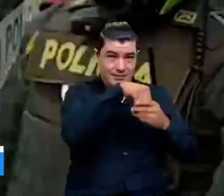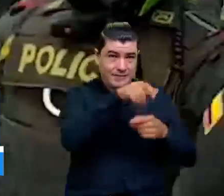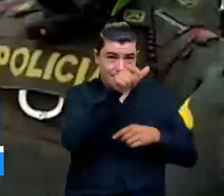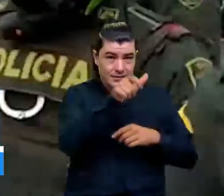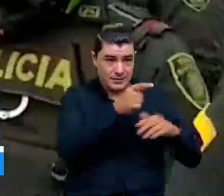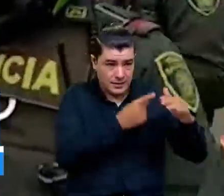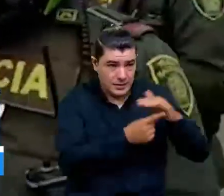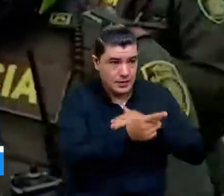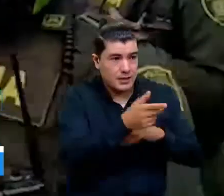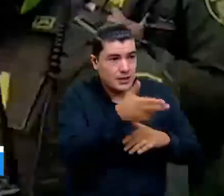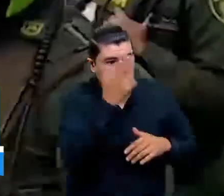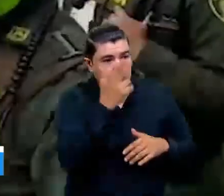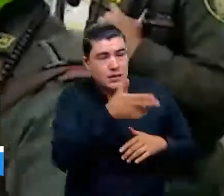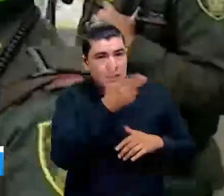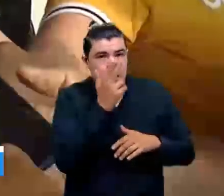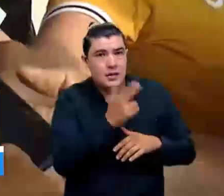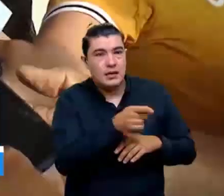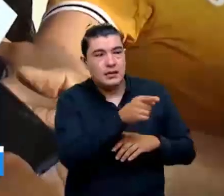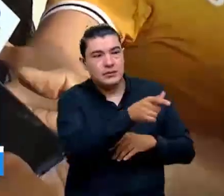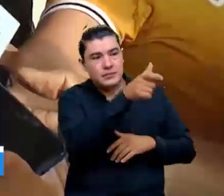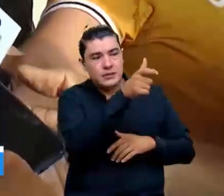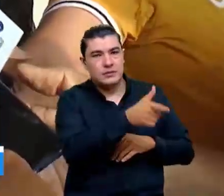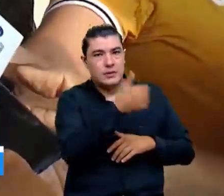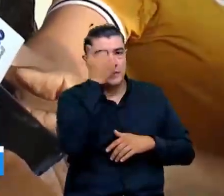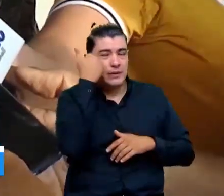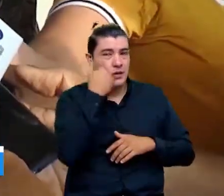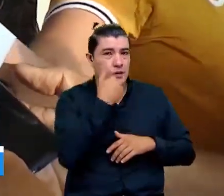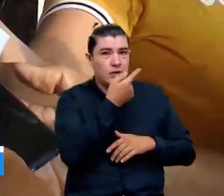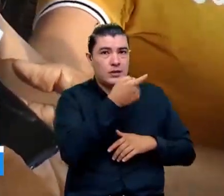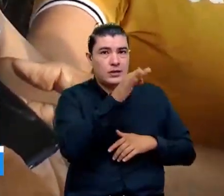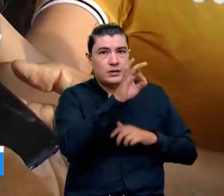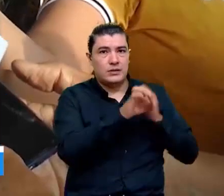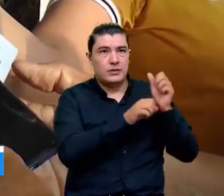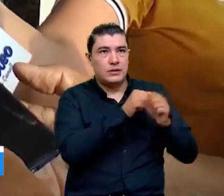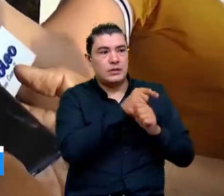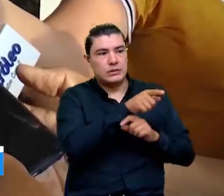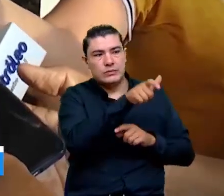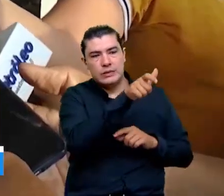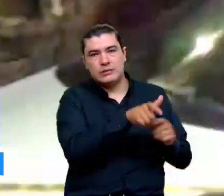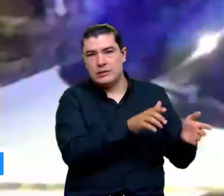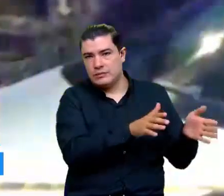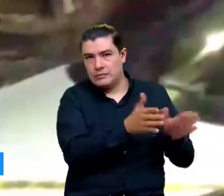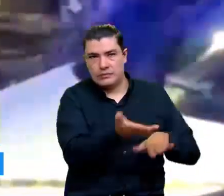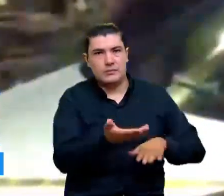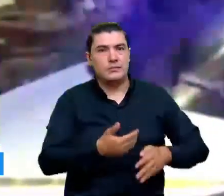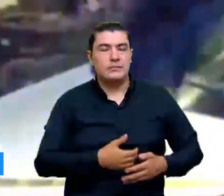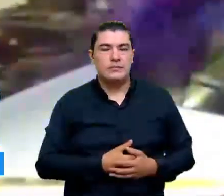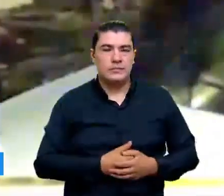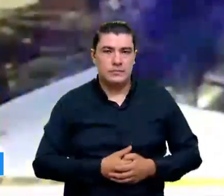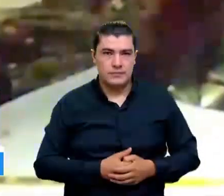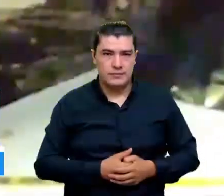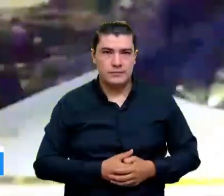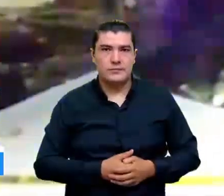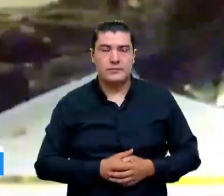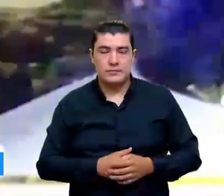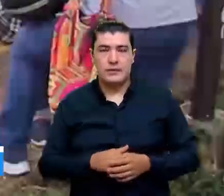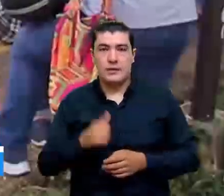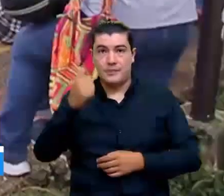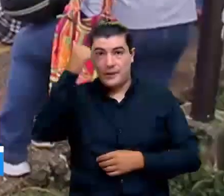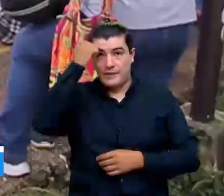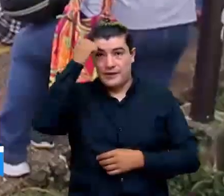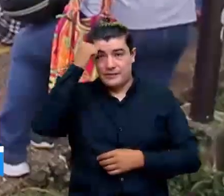ingresa y le dispara a un menor, en el que infortunadamente fallece también. Frente a este hecho, el magisterio